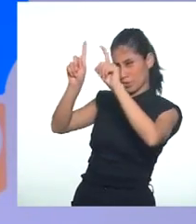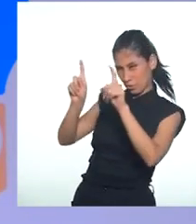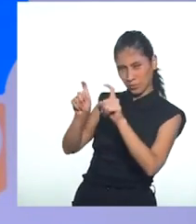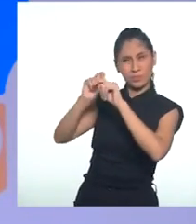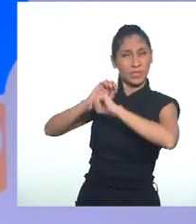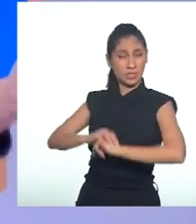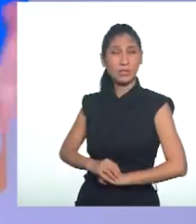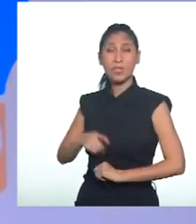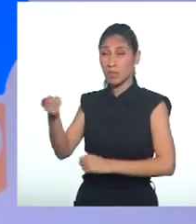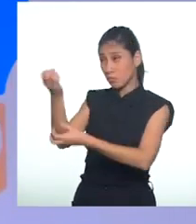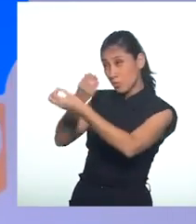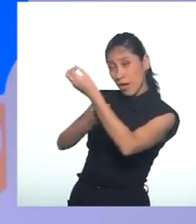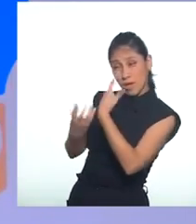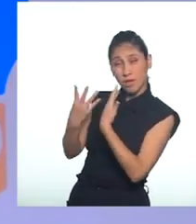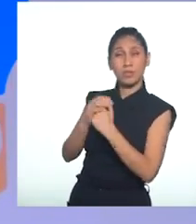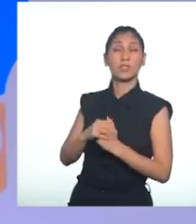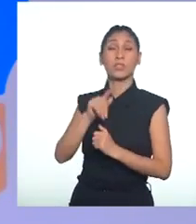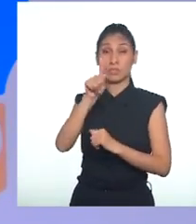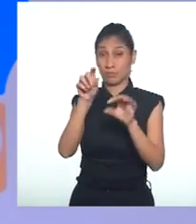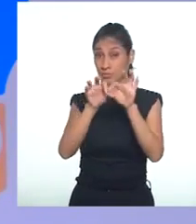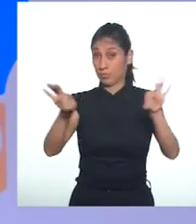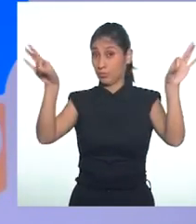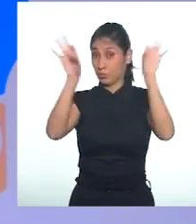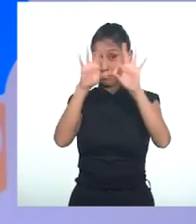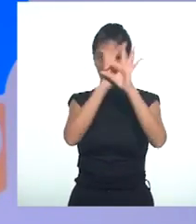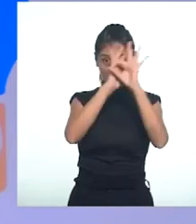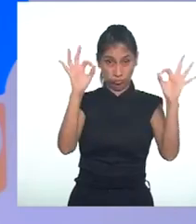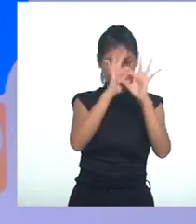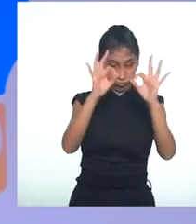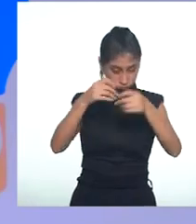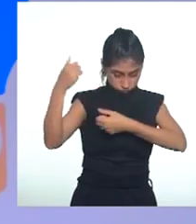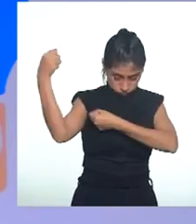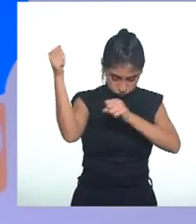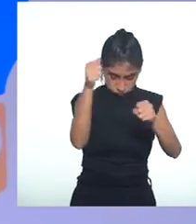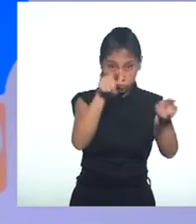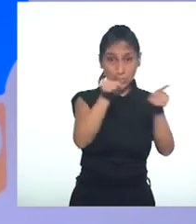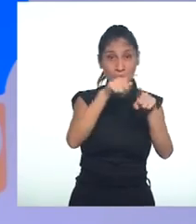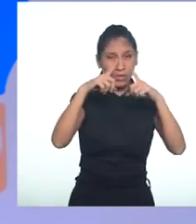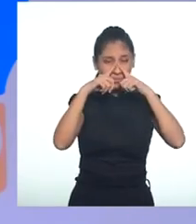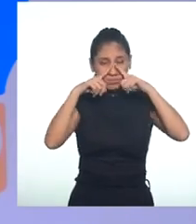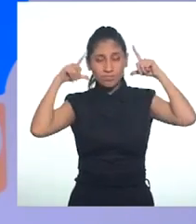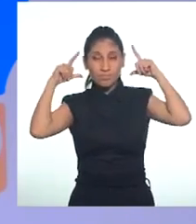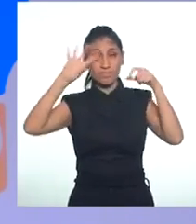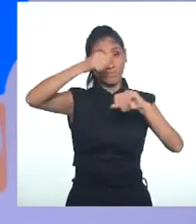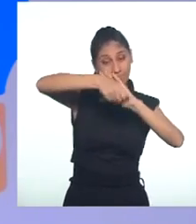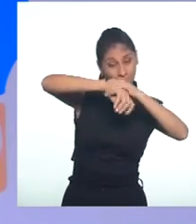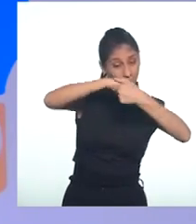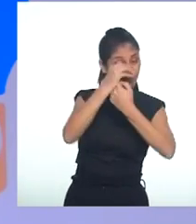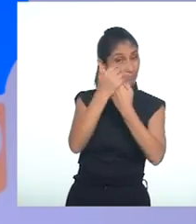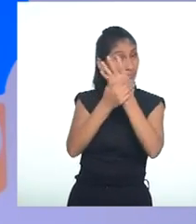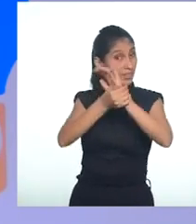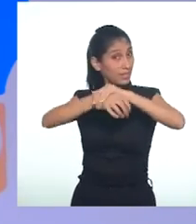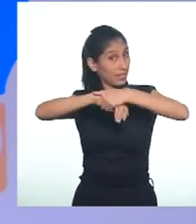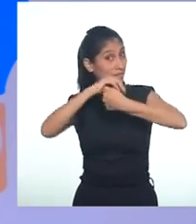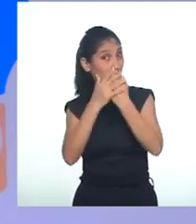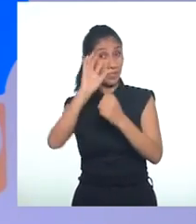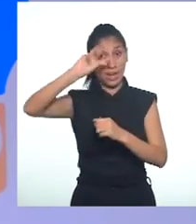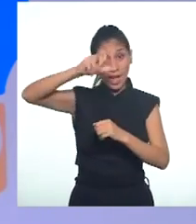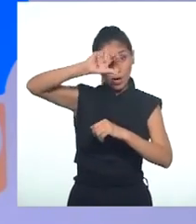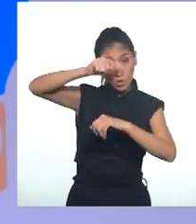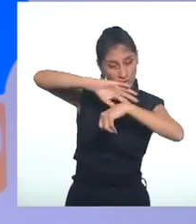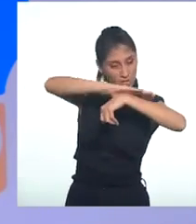docentes y tutores. Cuidemos nuestra higiene, usemos mascarillas, lavemos nuestras manos con agua